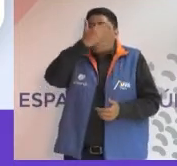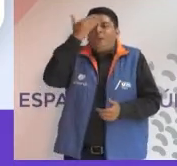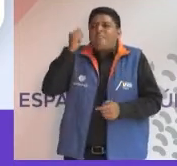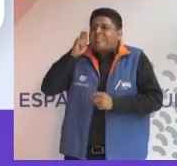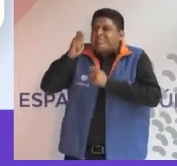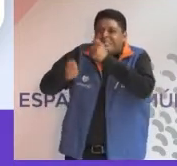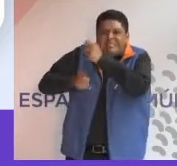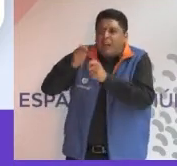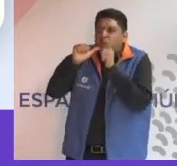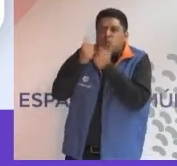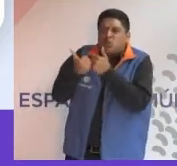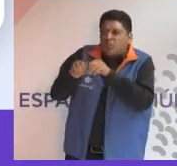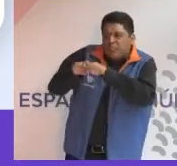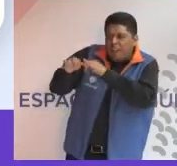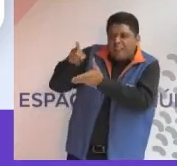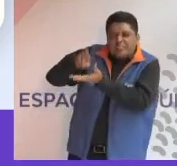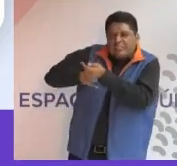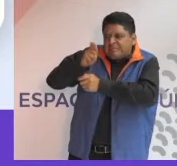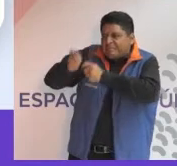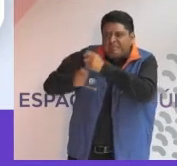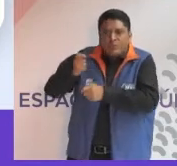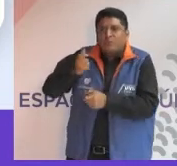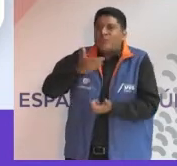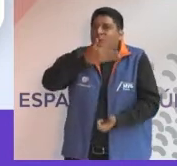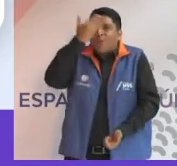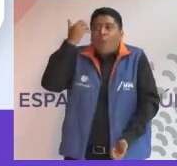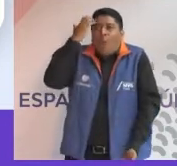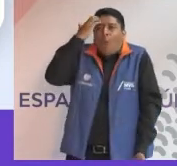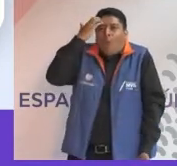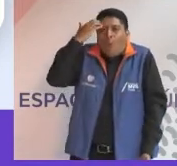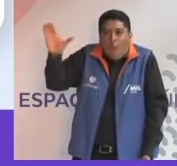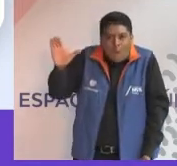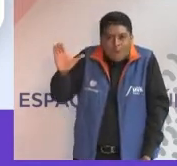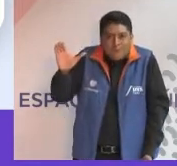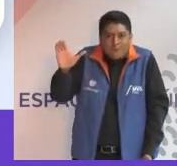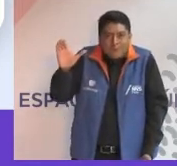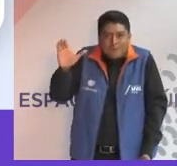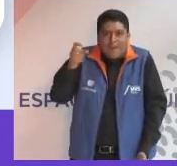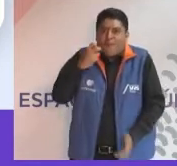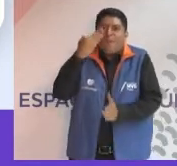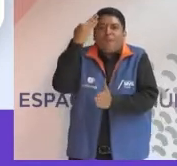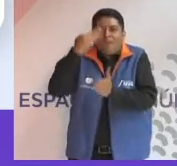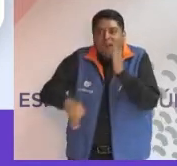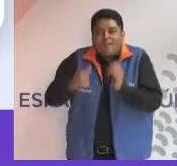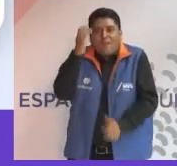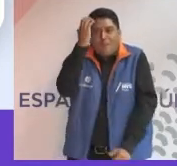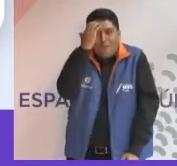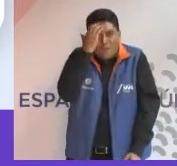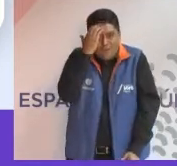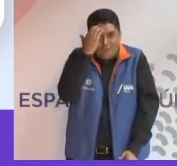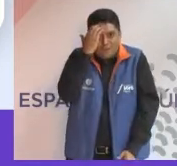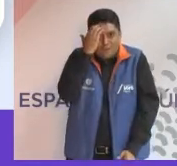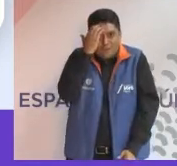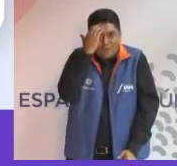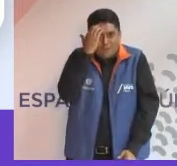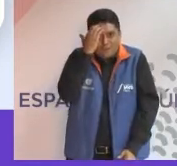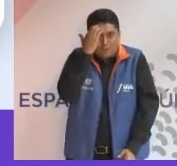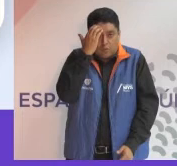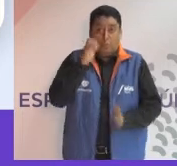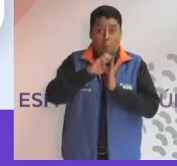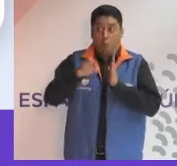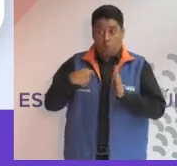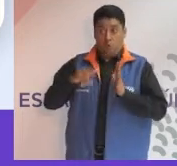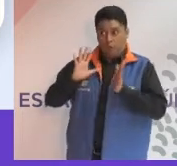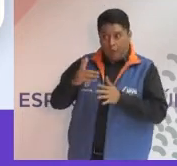más probable que desconfíes de algo, pues que no conoces. Jacqueline hablaba sobre el tema del voluntariado. Yo me